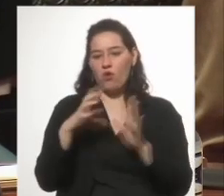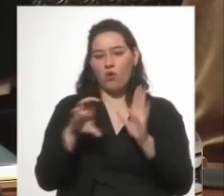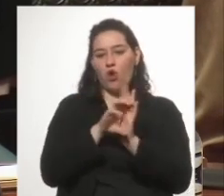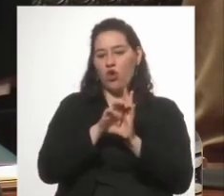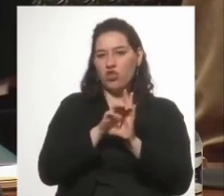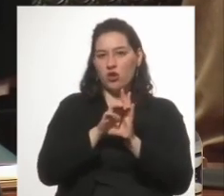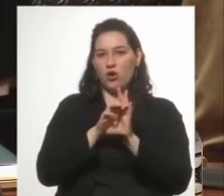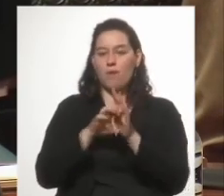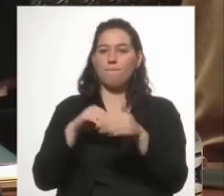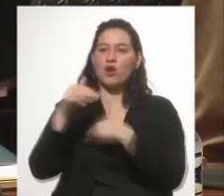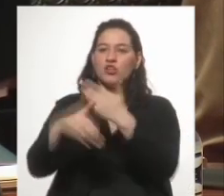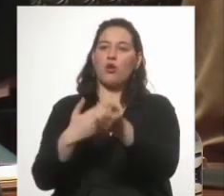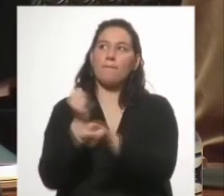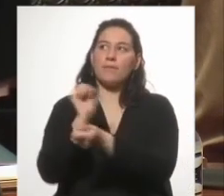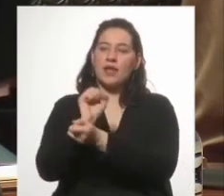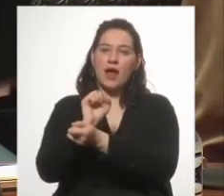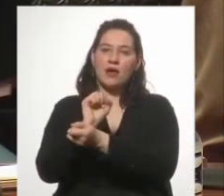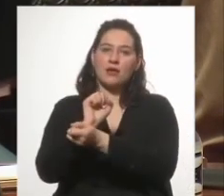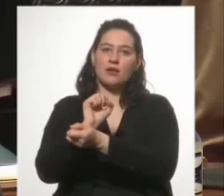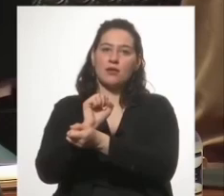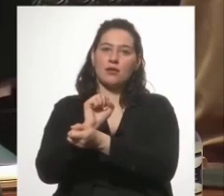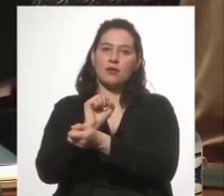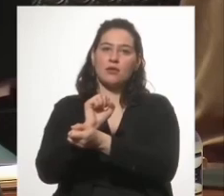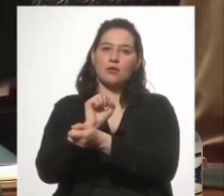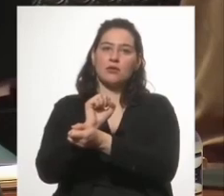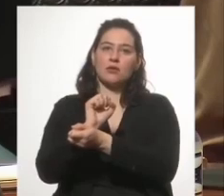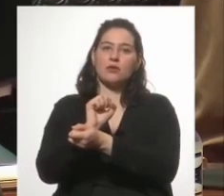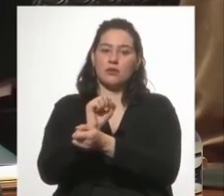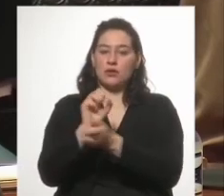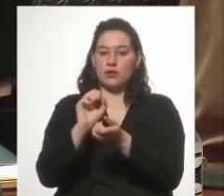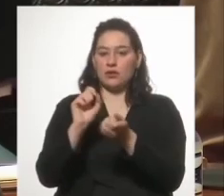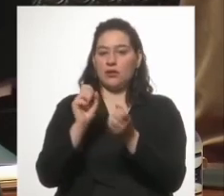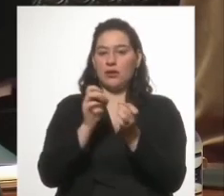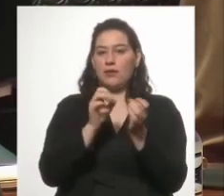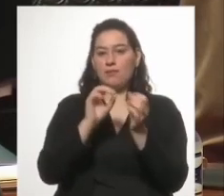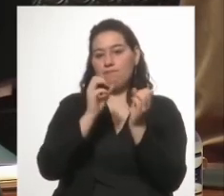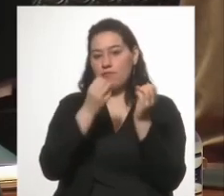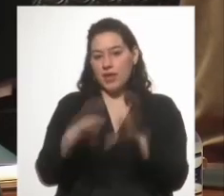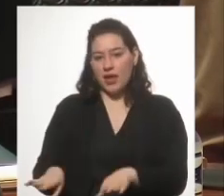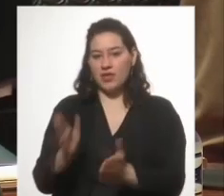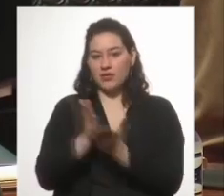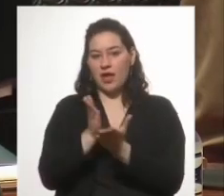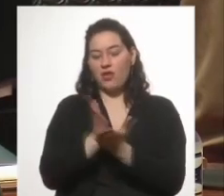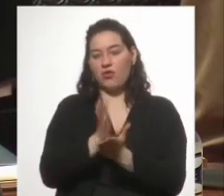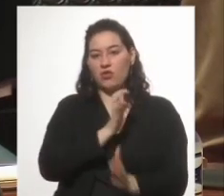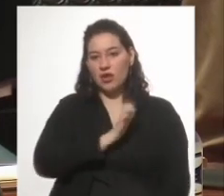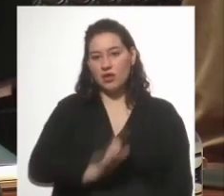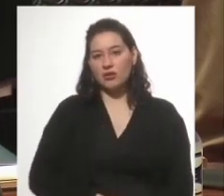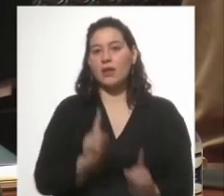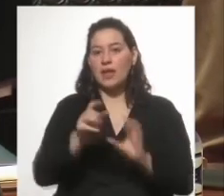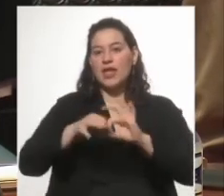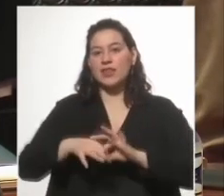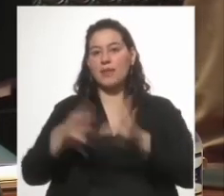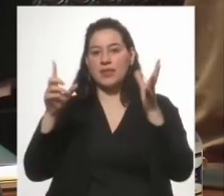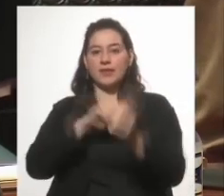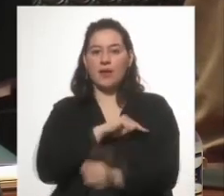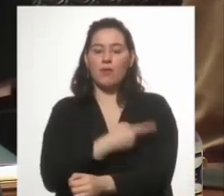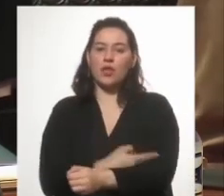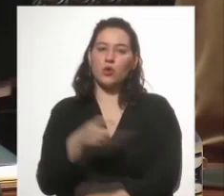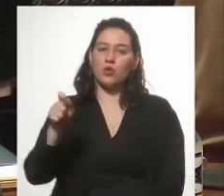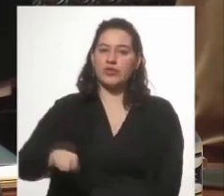Penal que ha afectado tanto el Estado de Derecho, sobre todo la independencia del Poder Judicial,